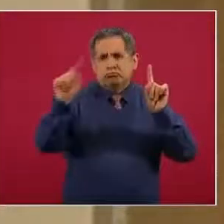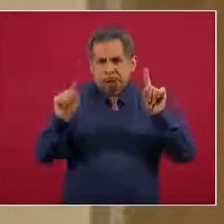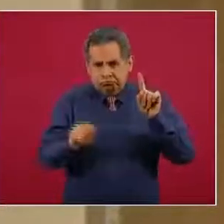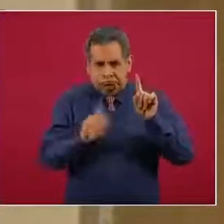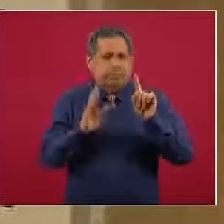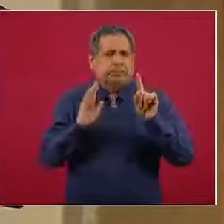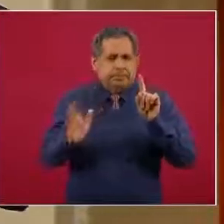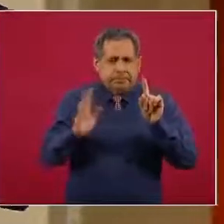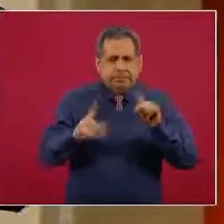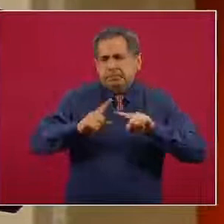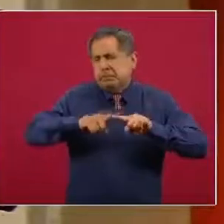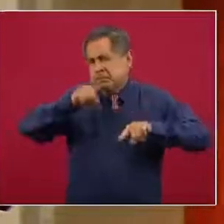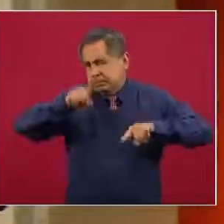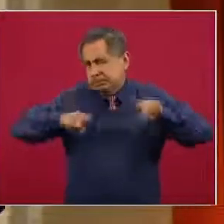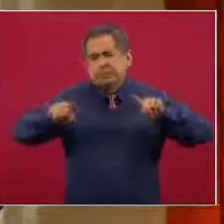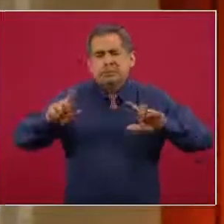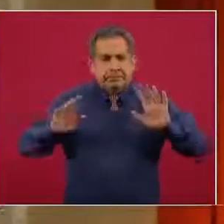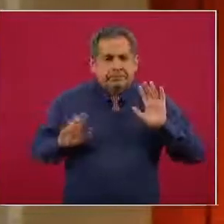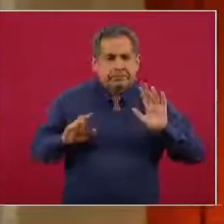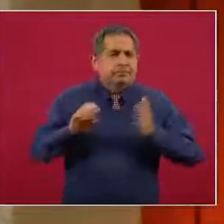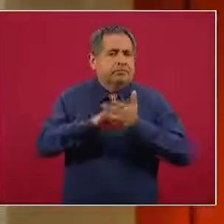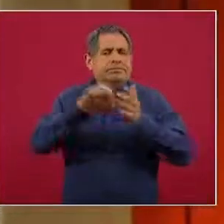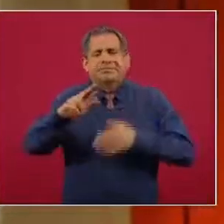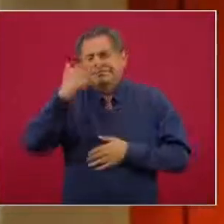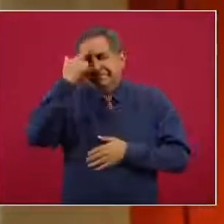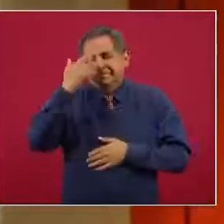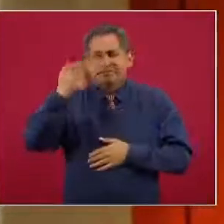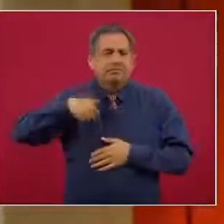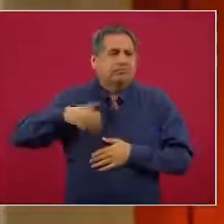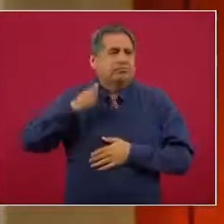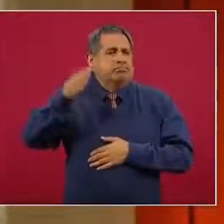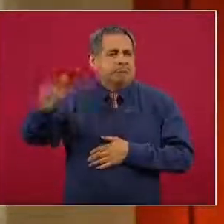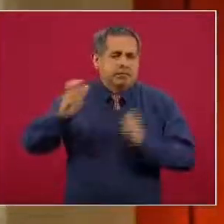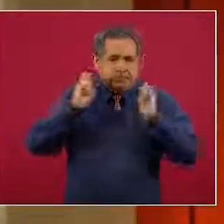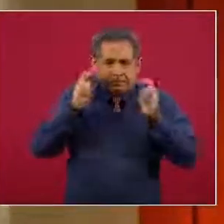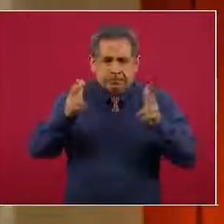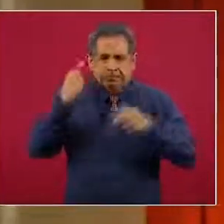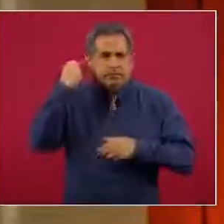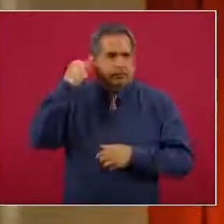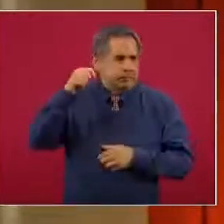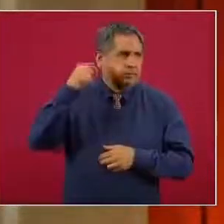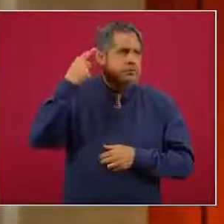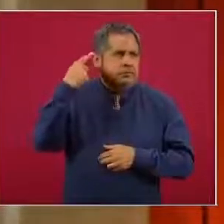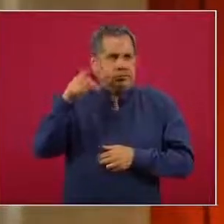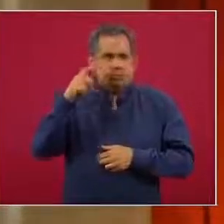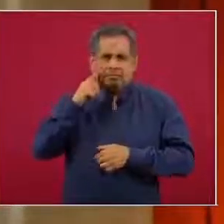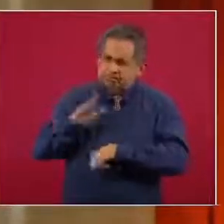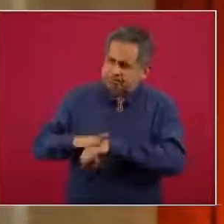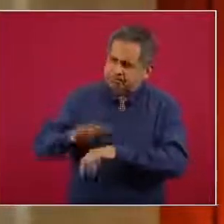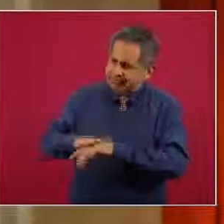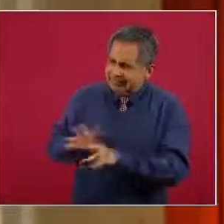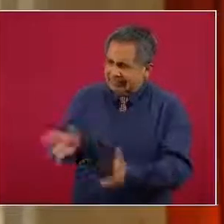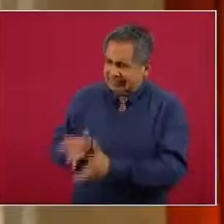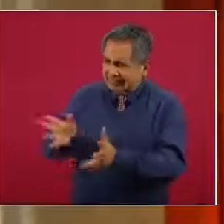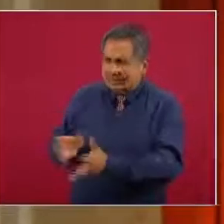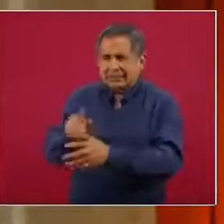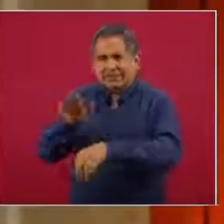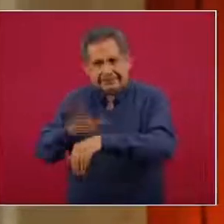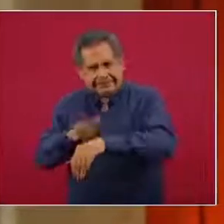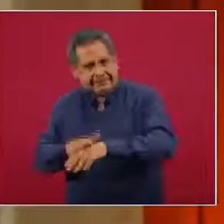estado haciendo a distinto ritmo. Recordarán que estuvimos yendo a Chiapas, a Tabasco, a Puebla, fue para activar